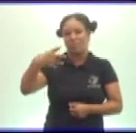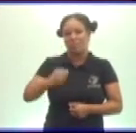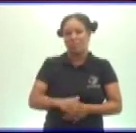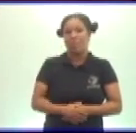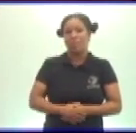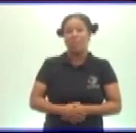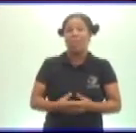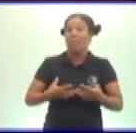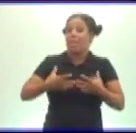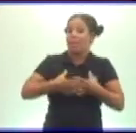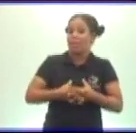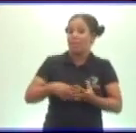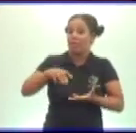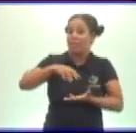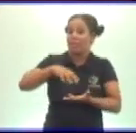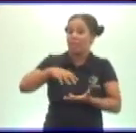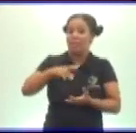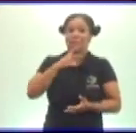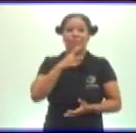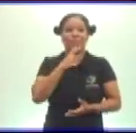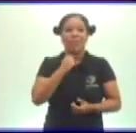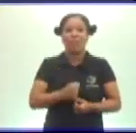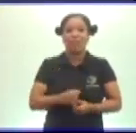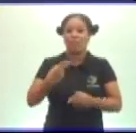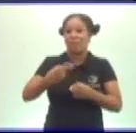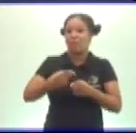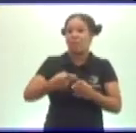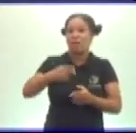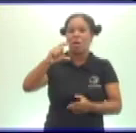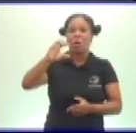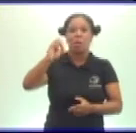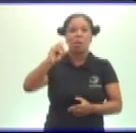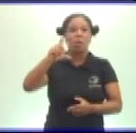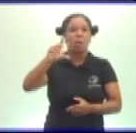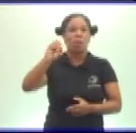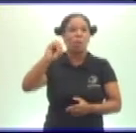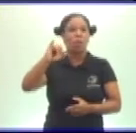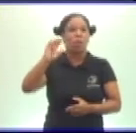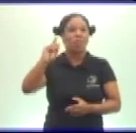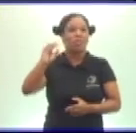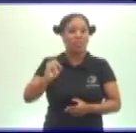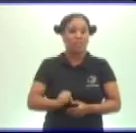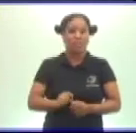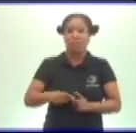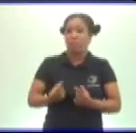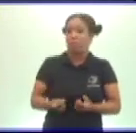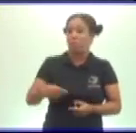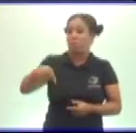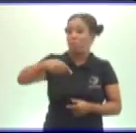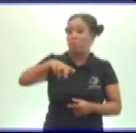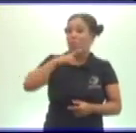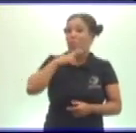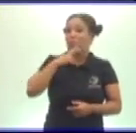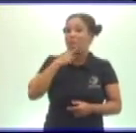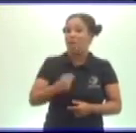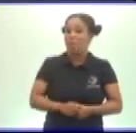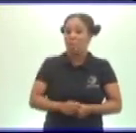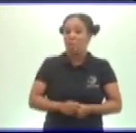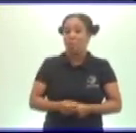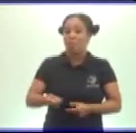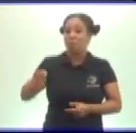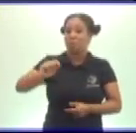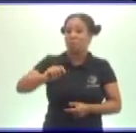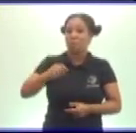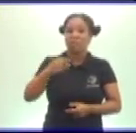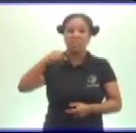mezcla de gelatina y agua es un coloide. Pero si cogemos de nuevo un vaso de agua y esta vez ponemos una cucharada de